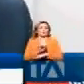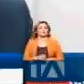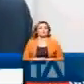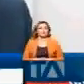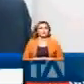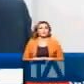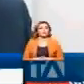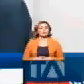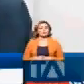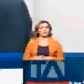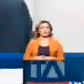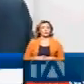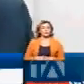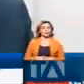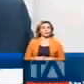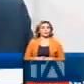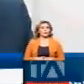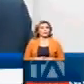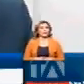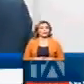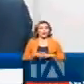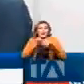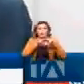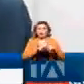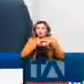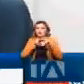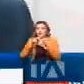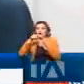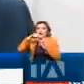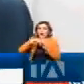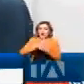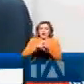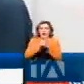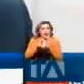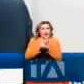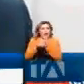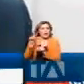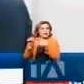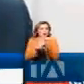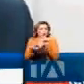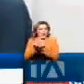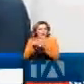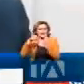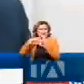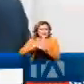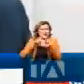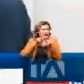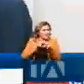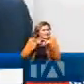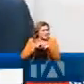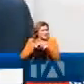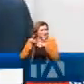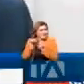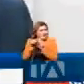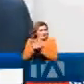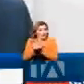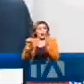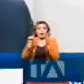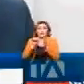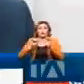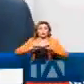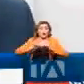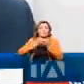país. Sin embargo, haciendo la revisión exhaustiva del código con nuestros asesores jurídicos, encontramos un